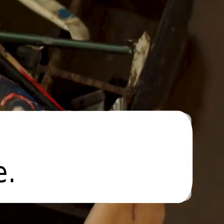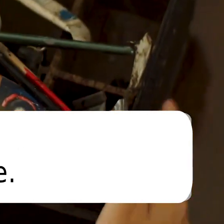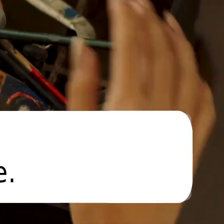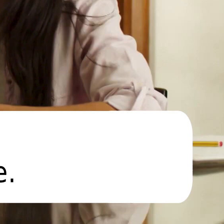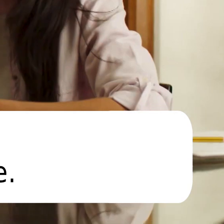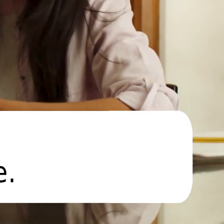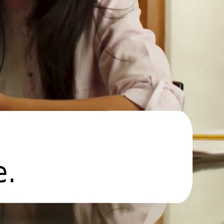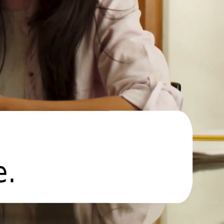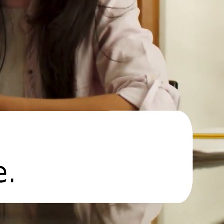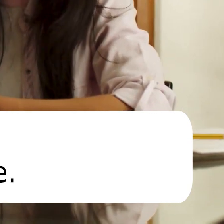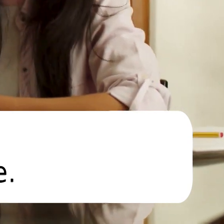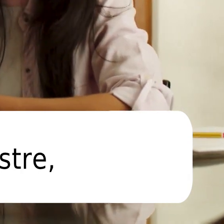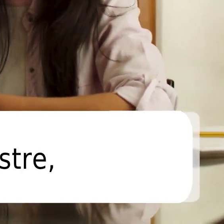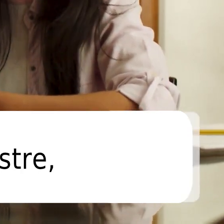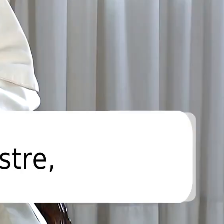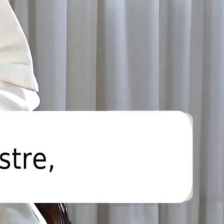ustedes.